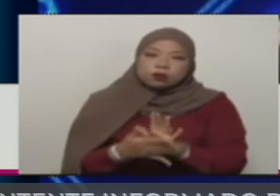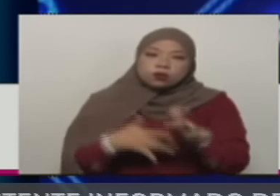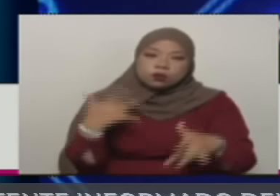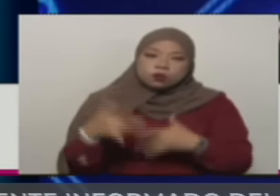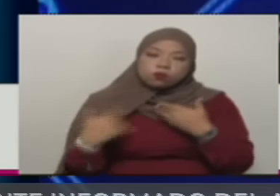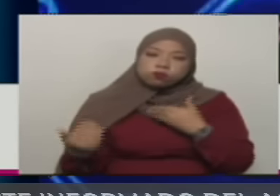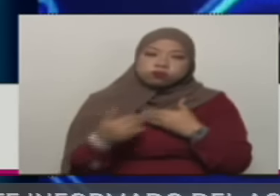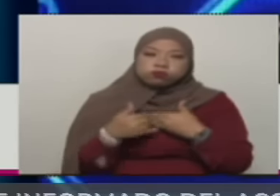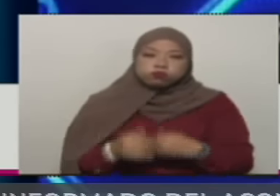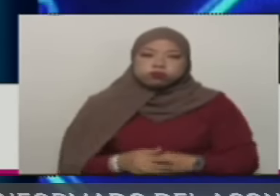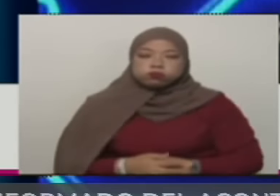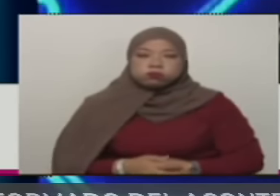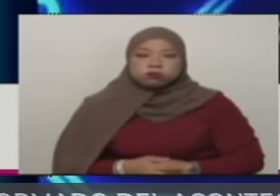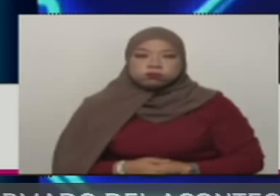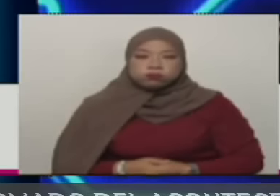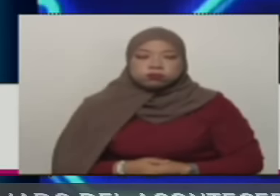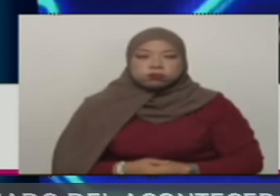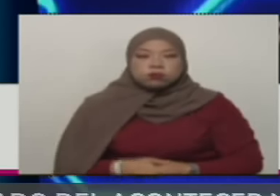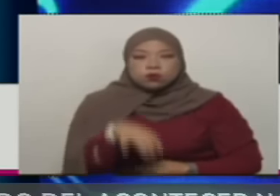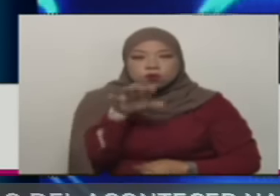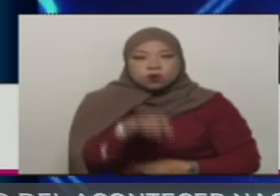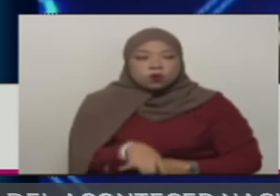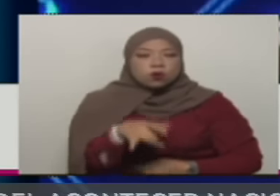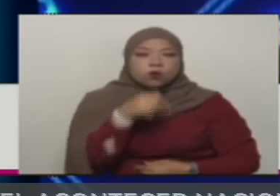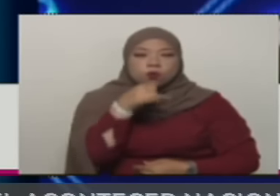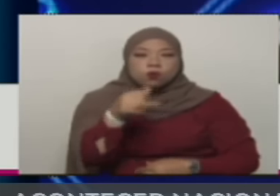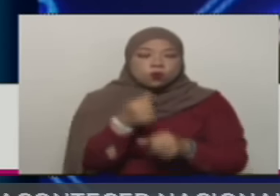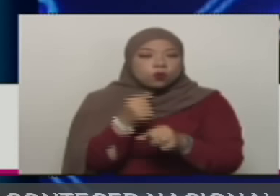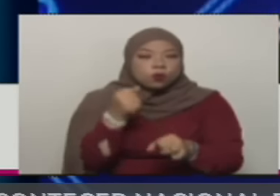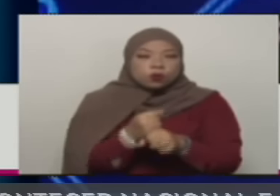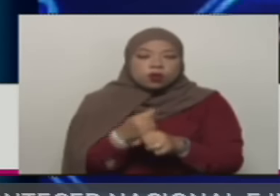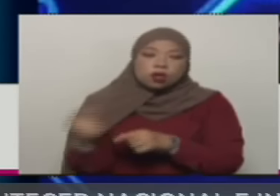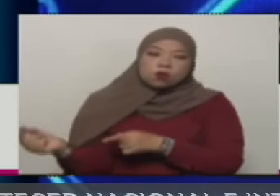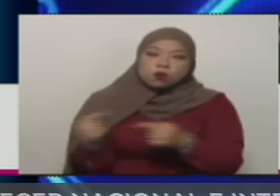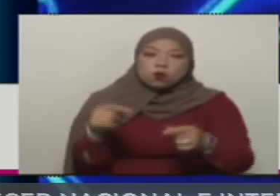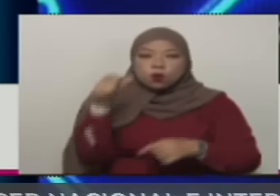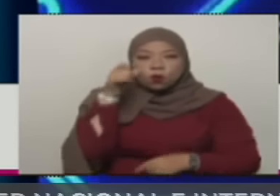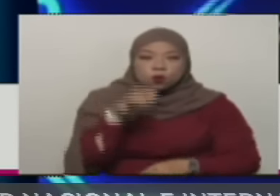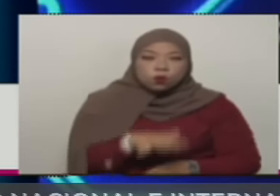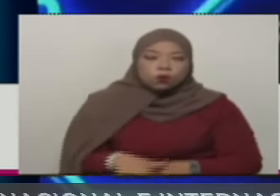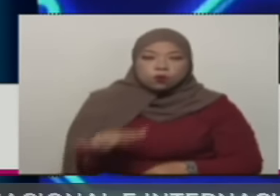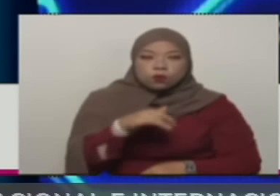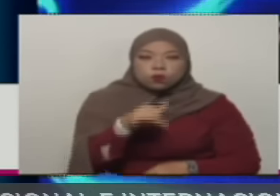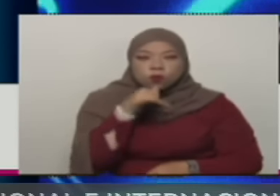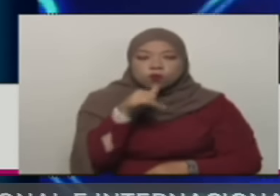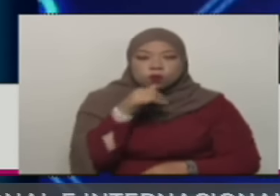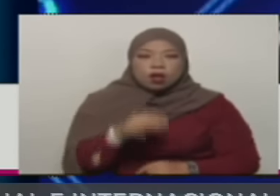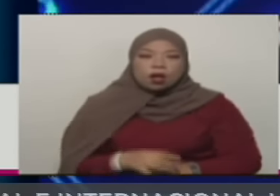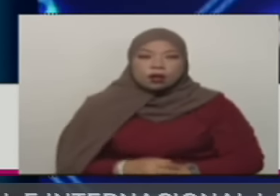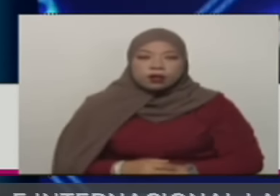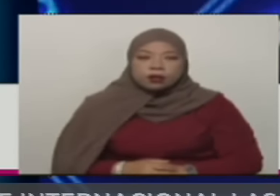ataque. La economía estaba en el campo de batalla campal